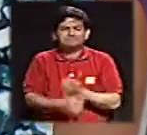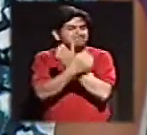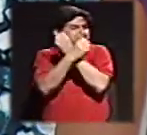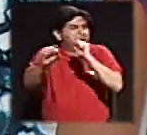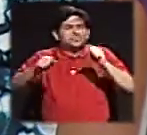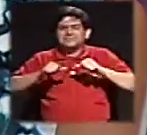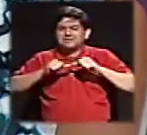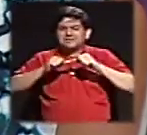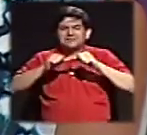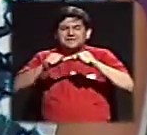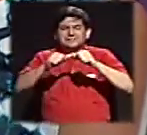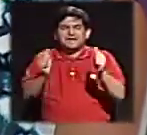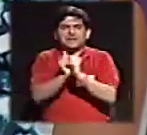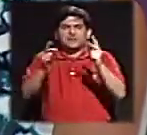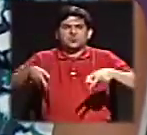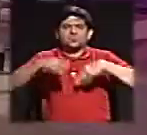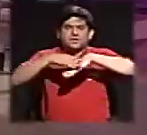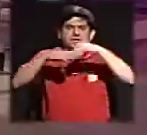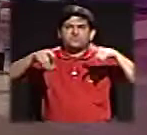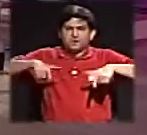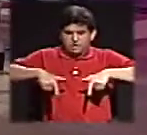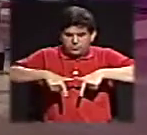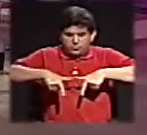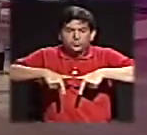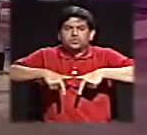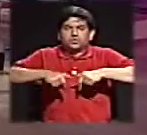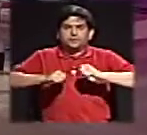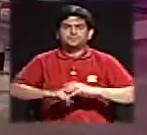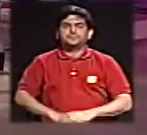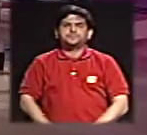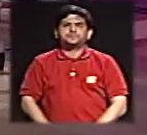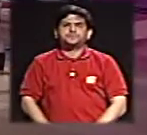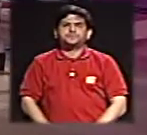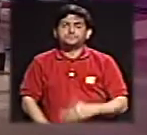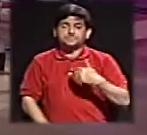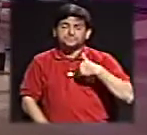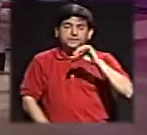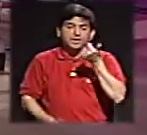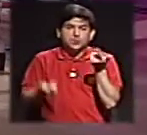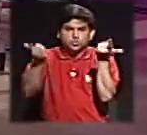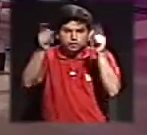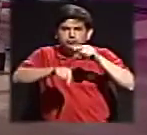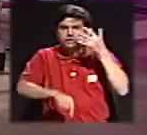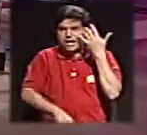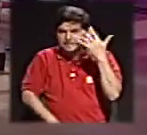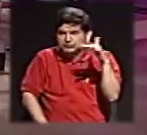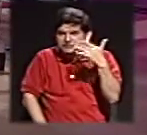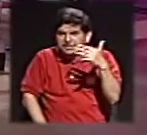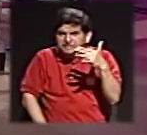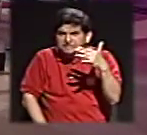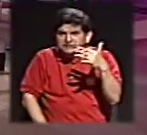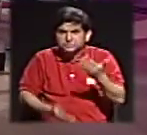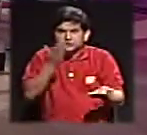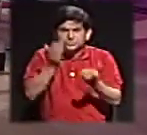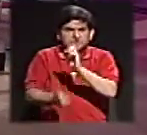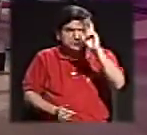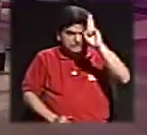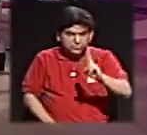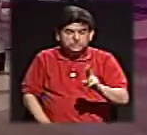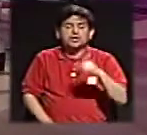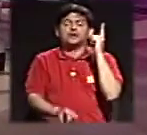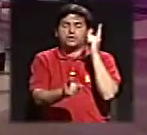imposible sobrevivir fuera del útero materno. ¿Ha habido otros casos similares en Costa